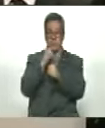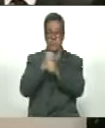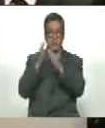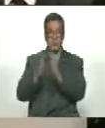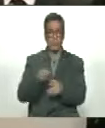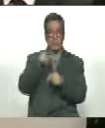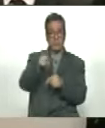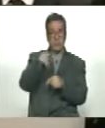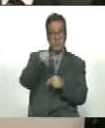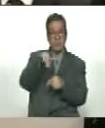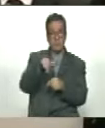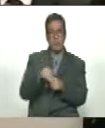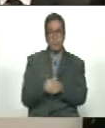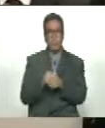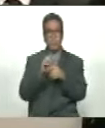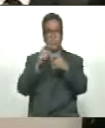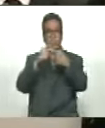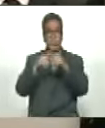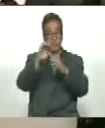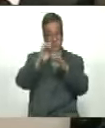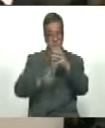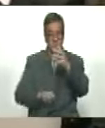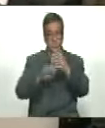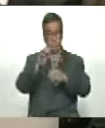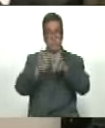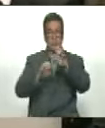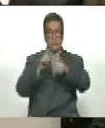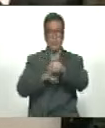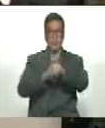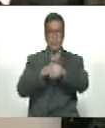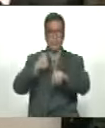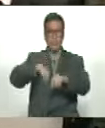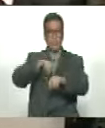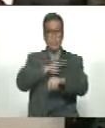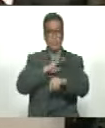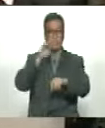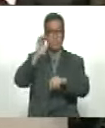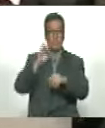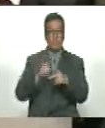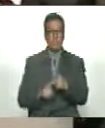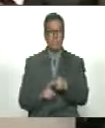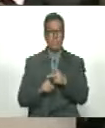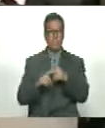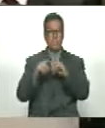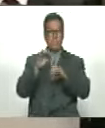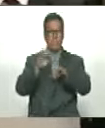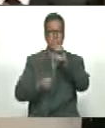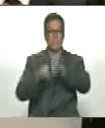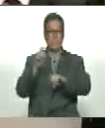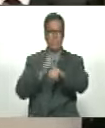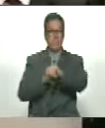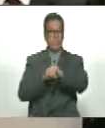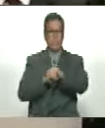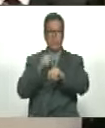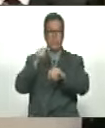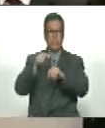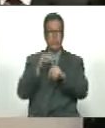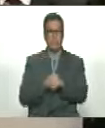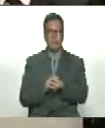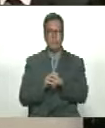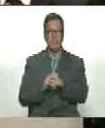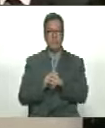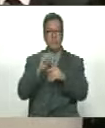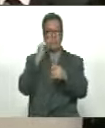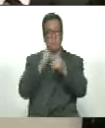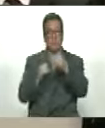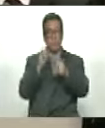Ahí está la estadística y ahí está la situación de nuestro país. Hemos logrado estabilidad política precisamente porque hemos